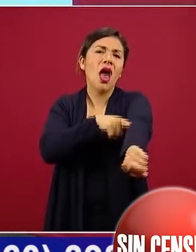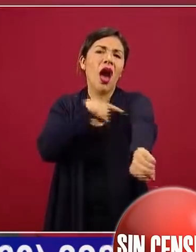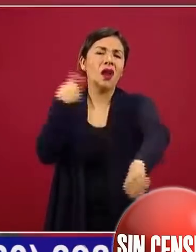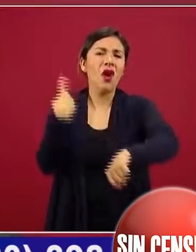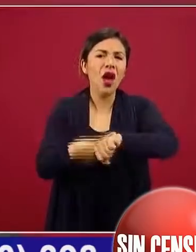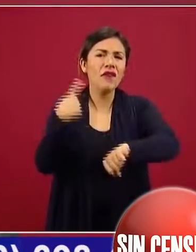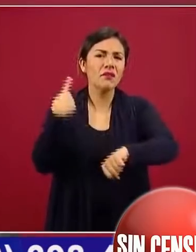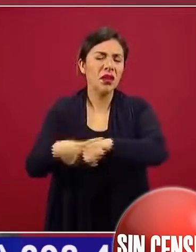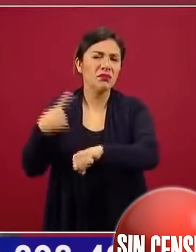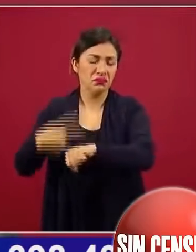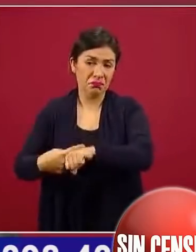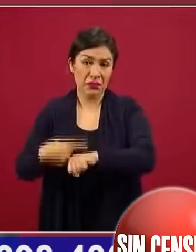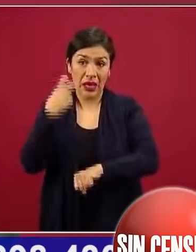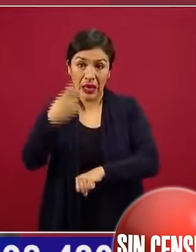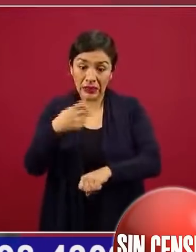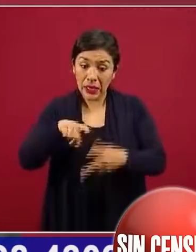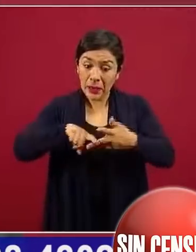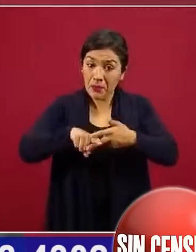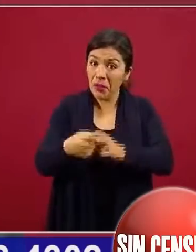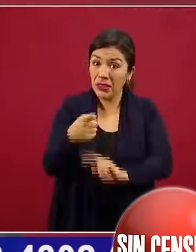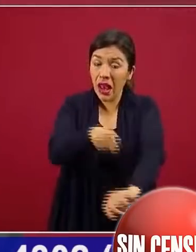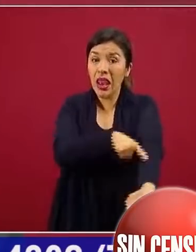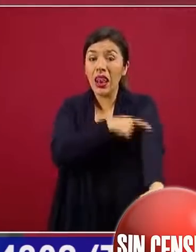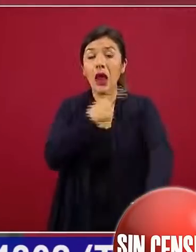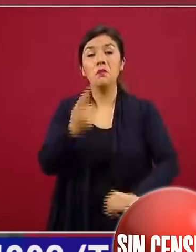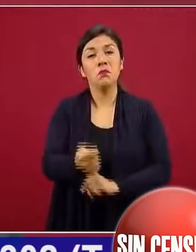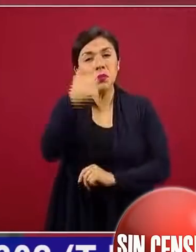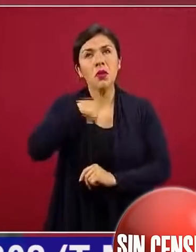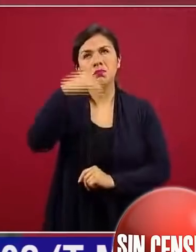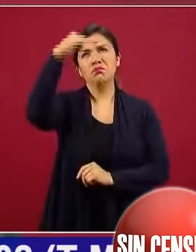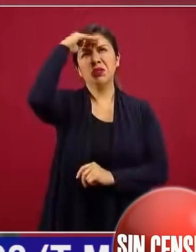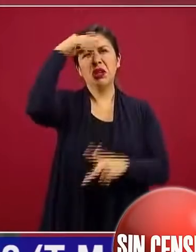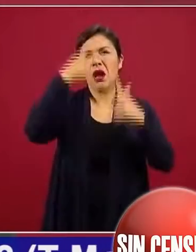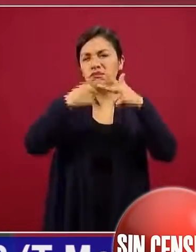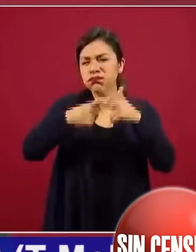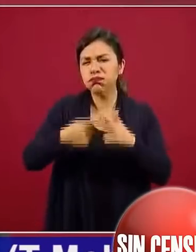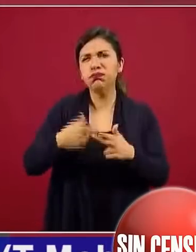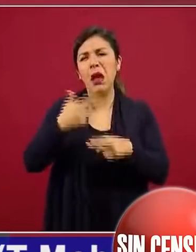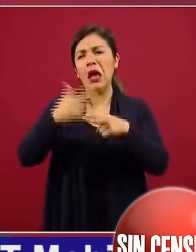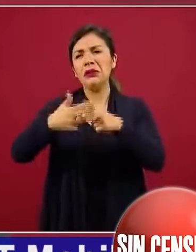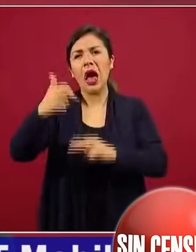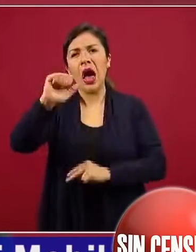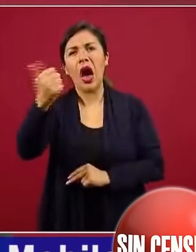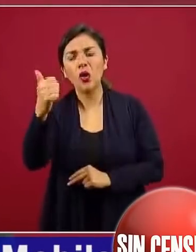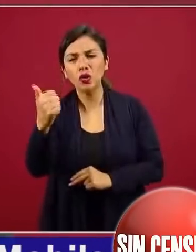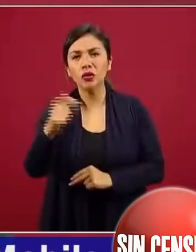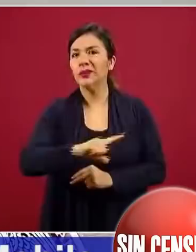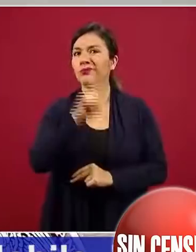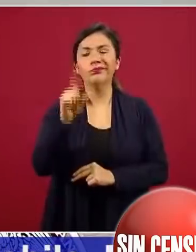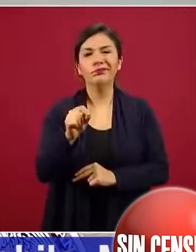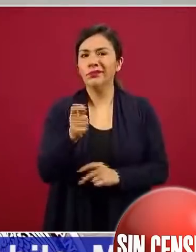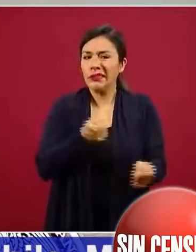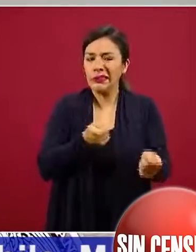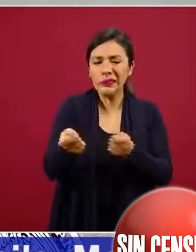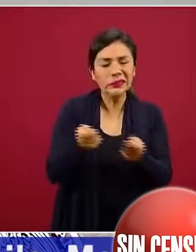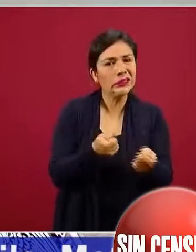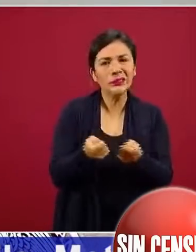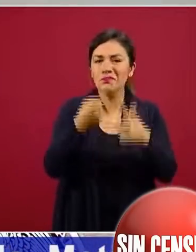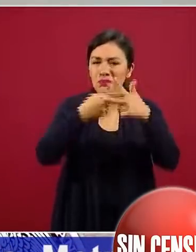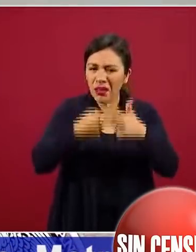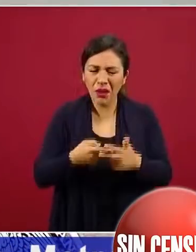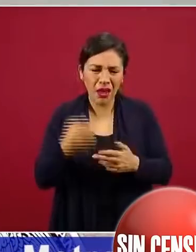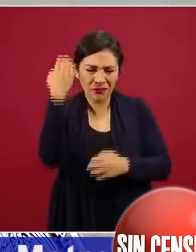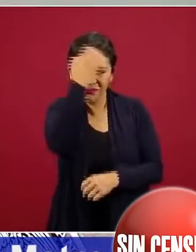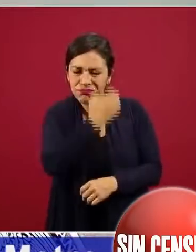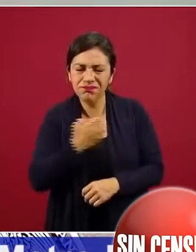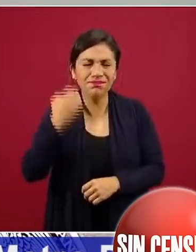Esta epidemia larga inicialmente habíamos estimado que podría llegar hasta agosto. Posteriormente, con las predicciones